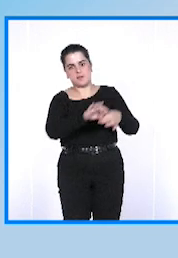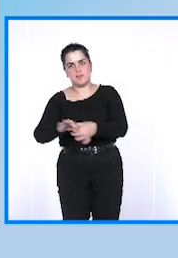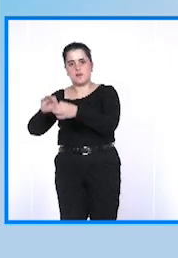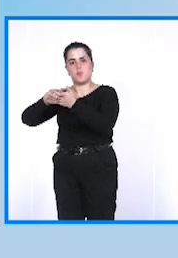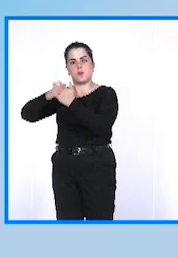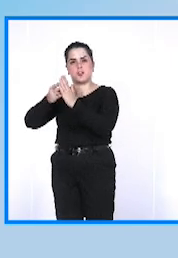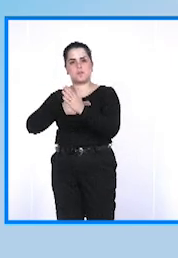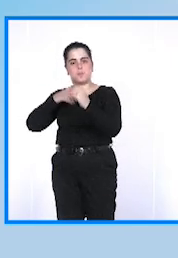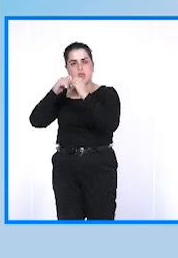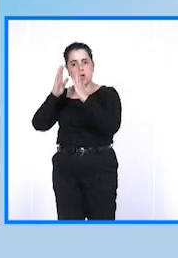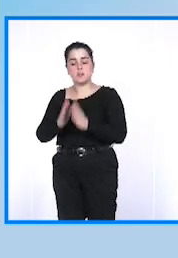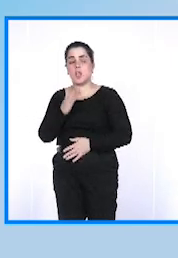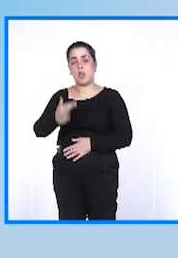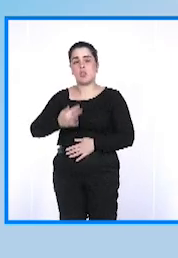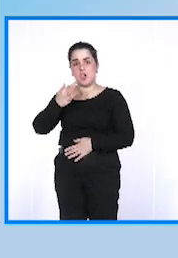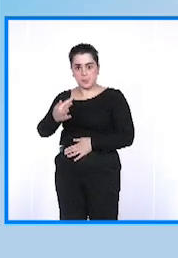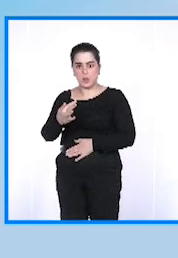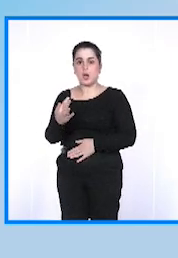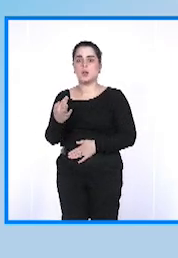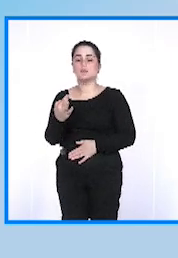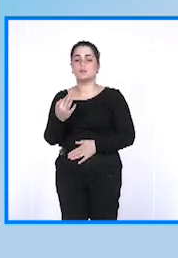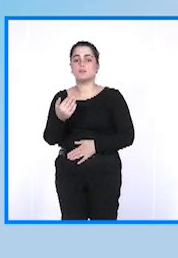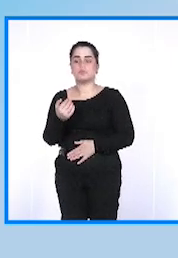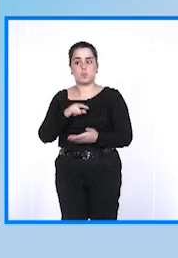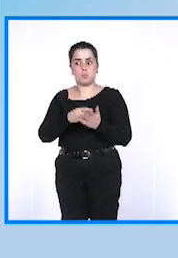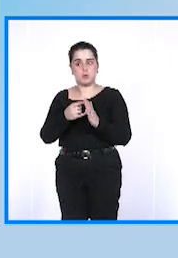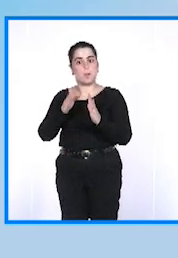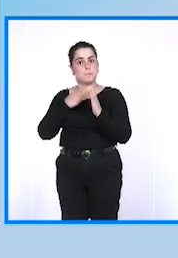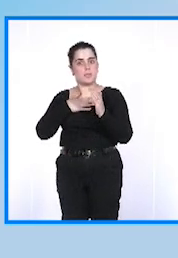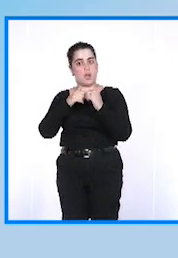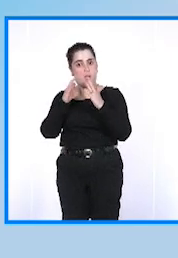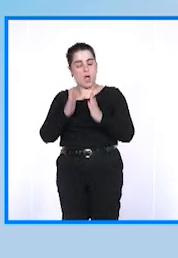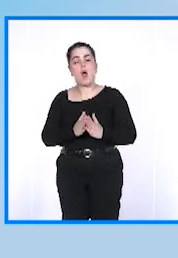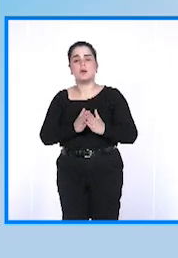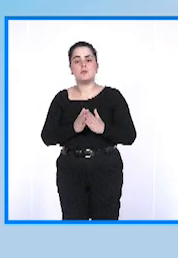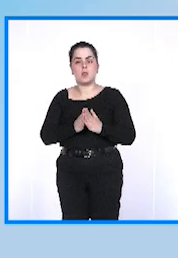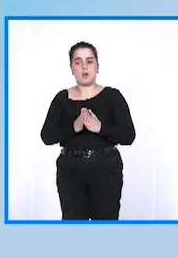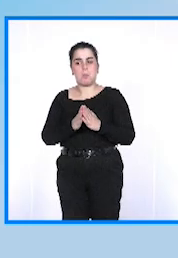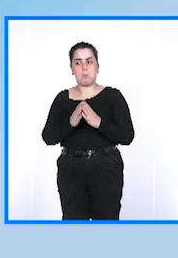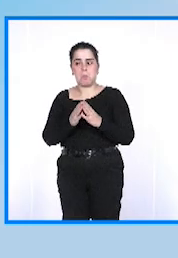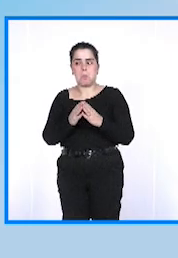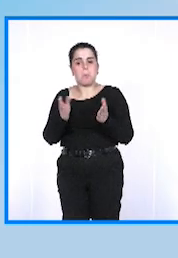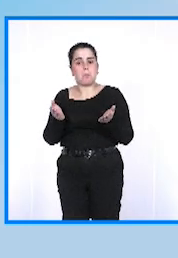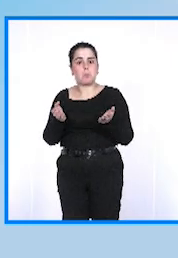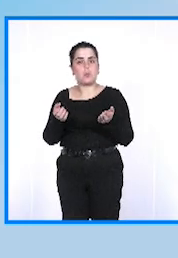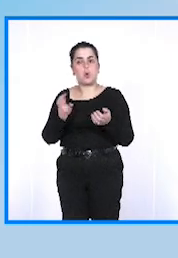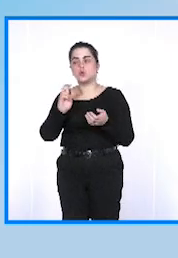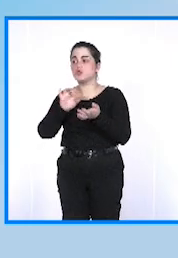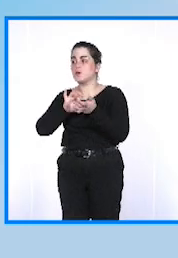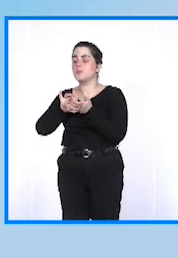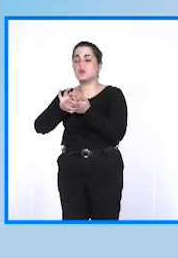mi casa y si además el hecho de participar en mi casa había tenido efectos en el resto de de